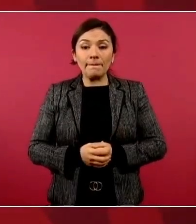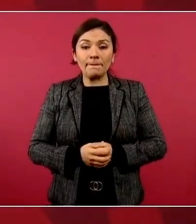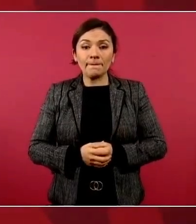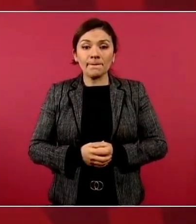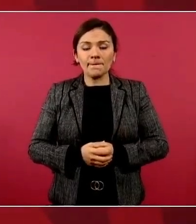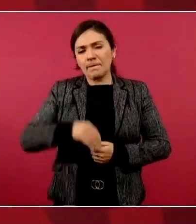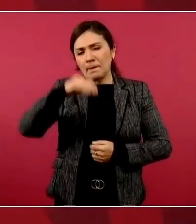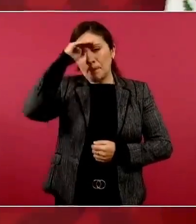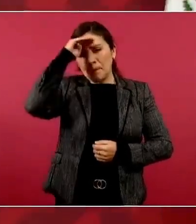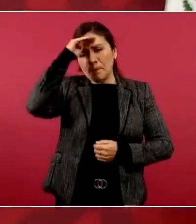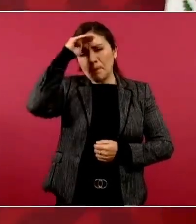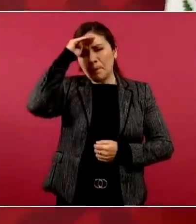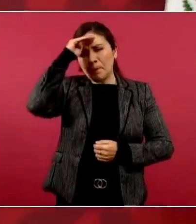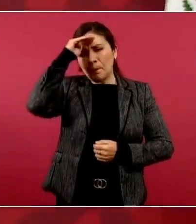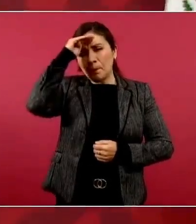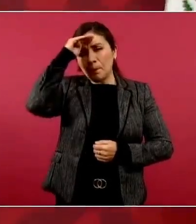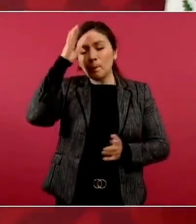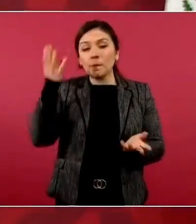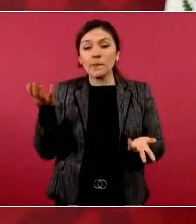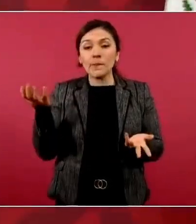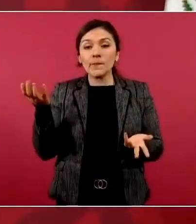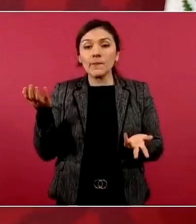que ya estaba